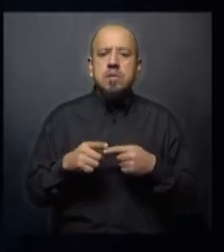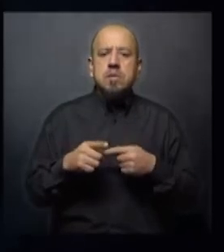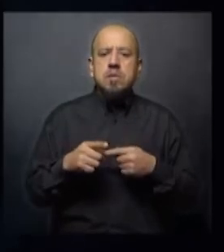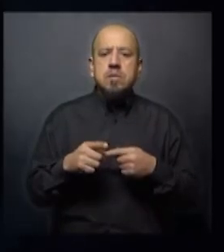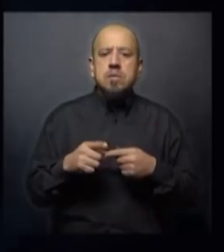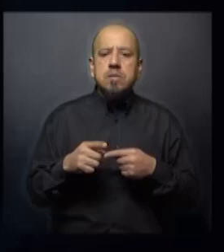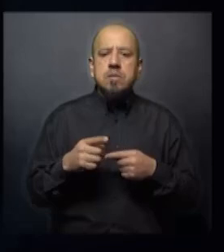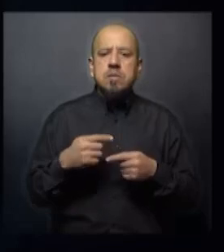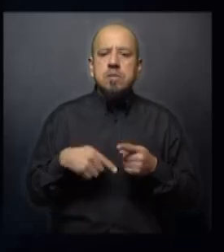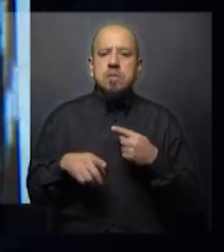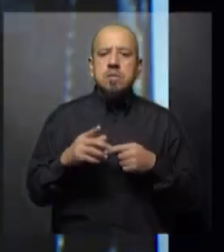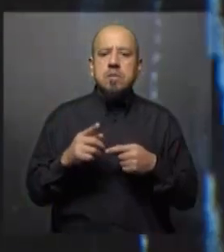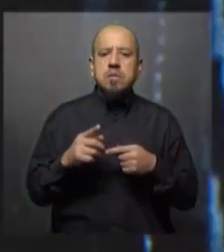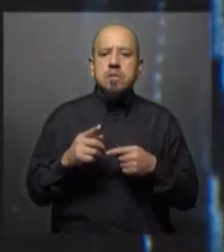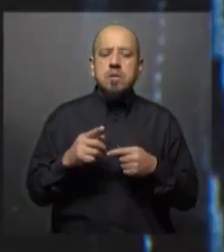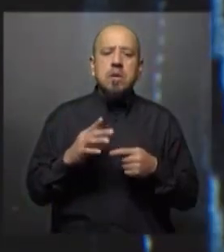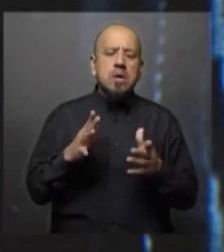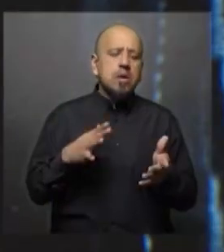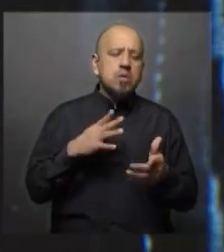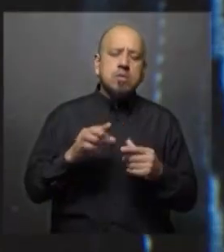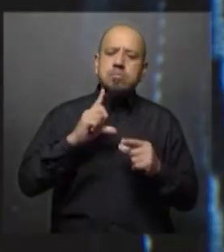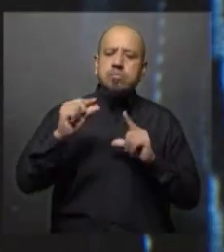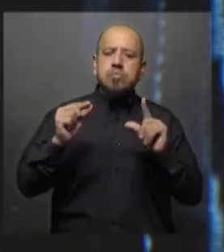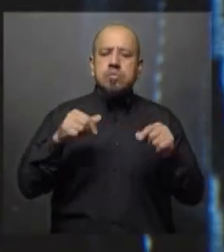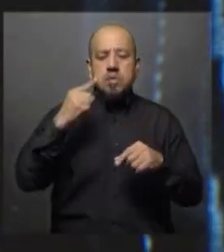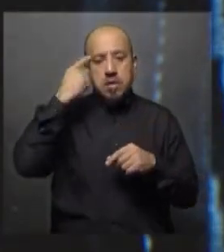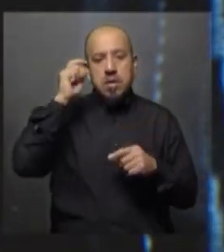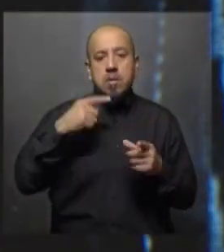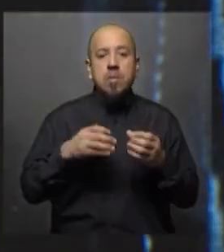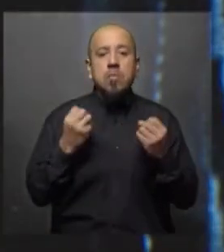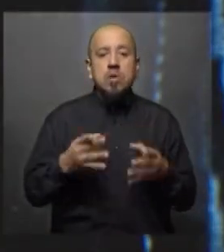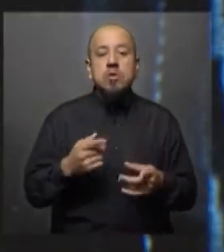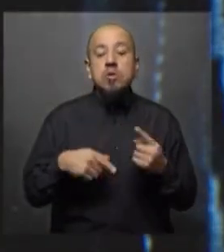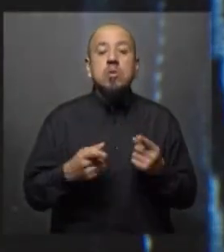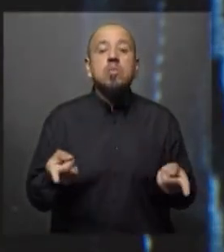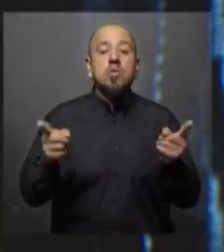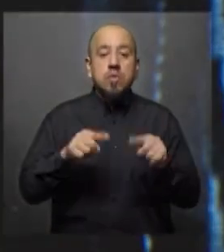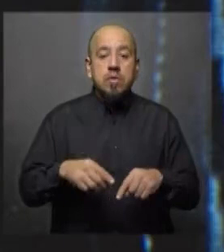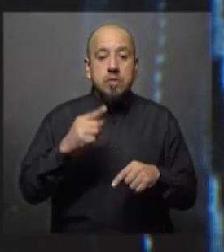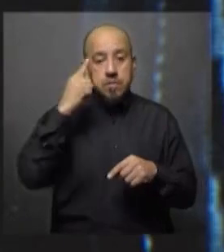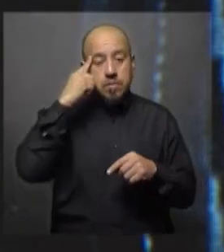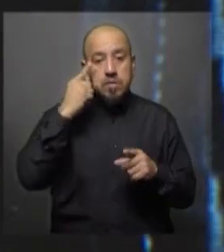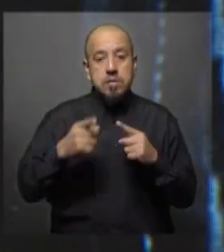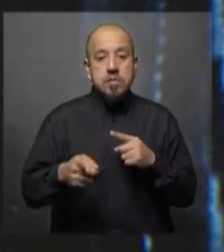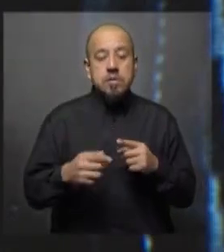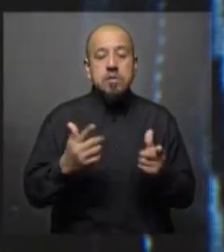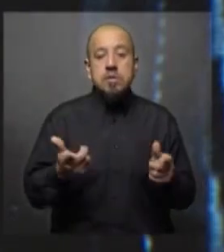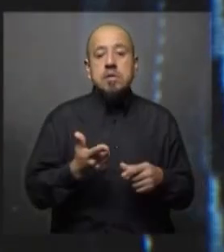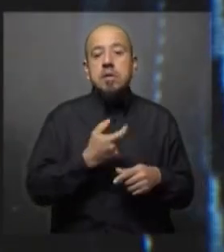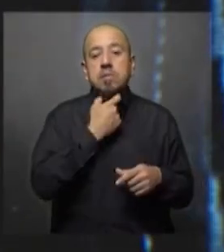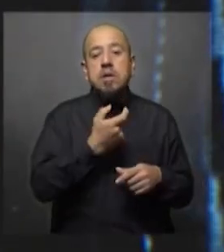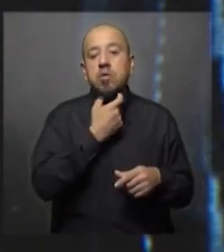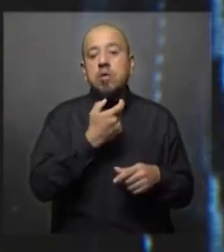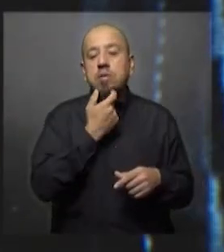etcétera etcétera todo esto nos muchísimo de esta idea Por eso poder volver a pensar con claves pedagógicas